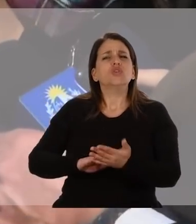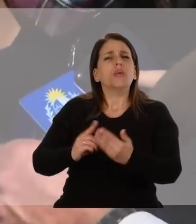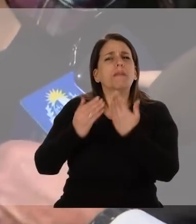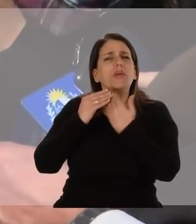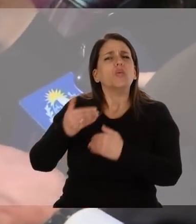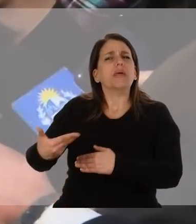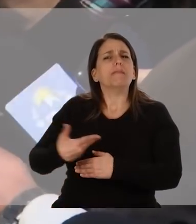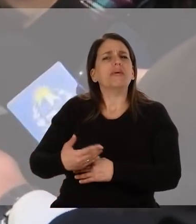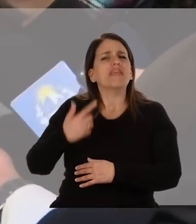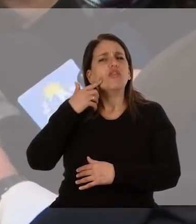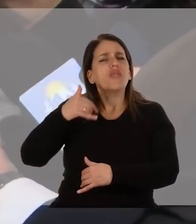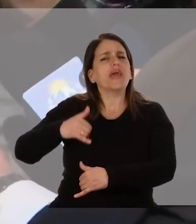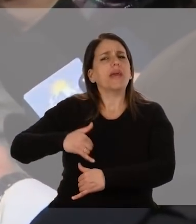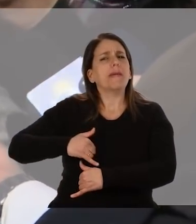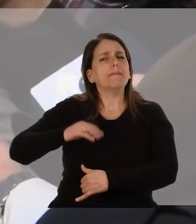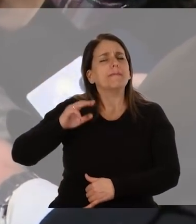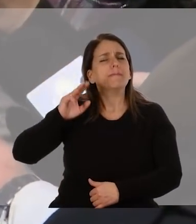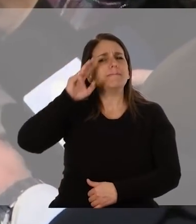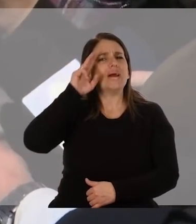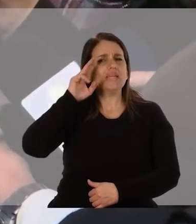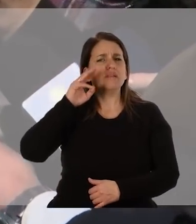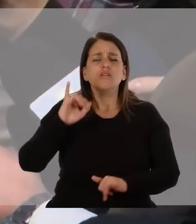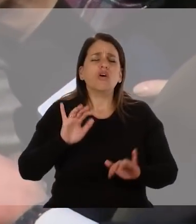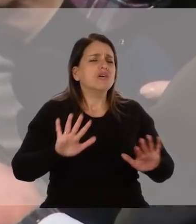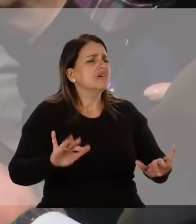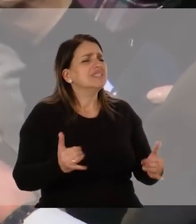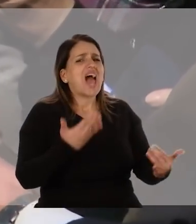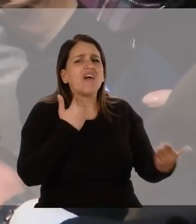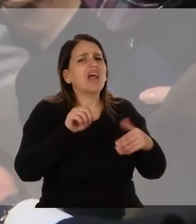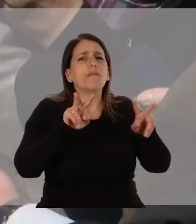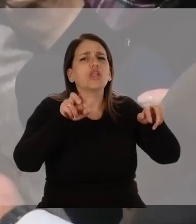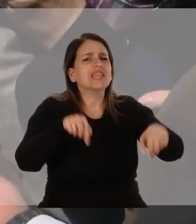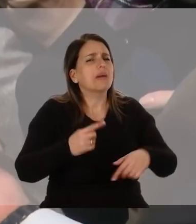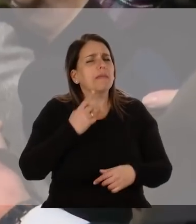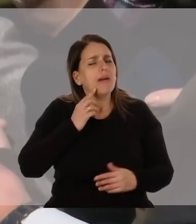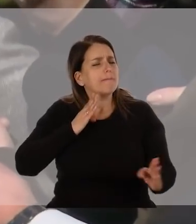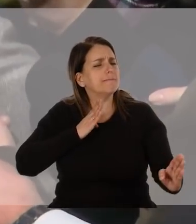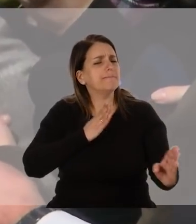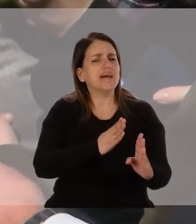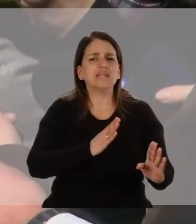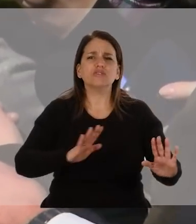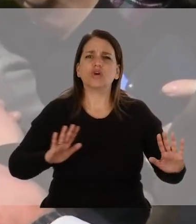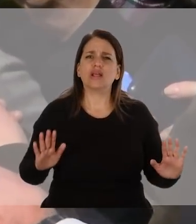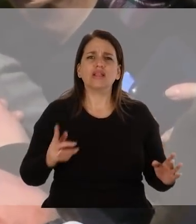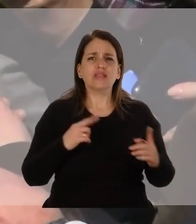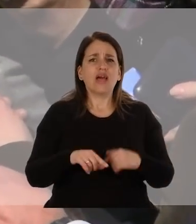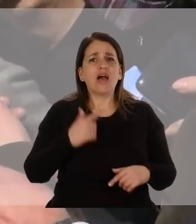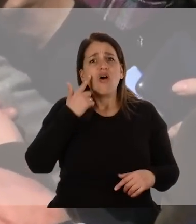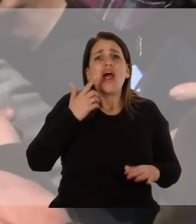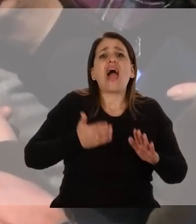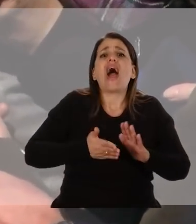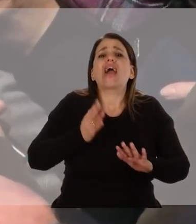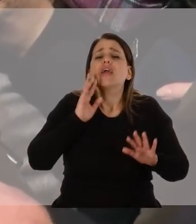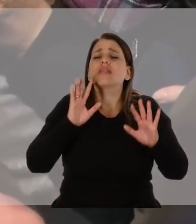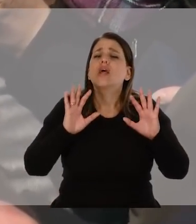Manini Ríos? Ya hablé con Manini de este tema, personalmente. Yo creo que hay temas que hay que